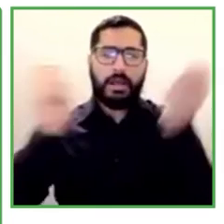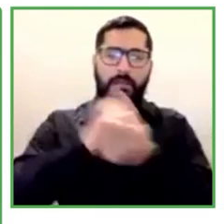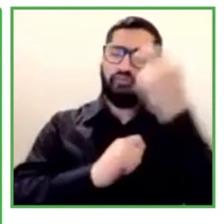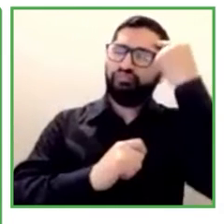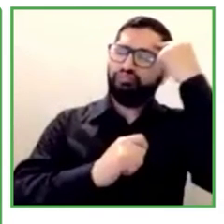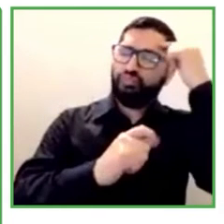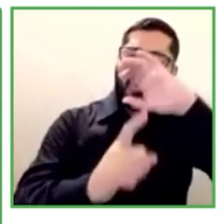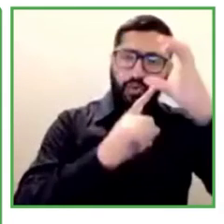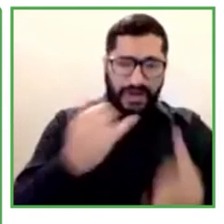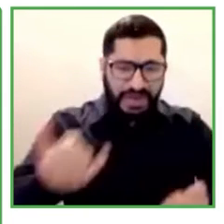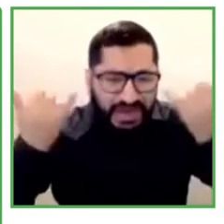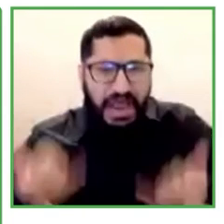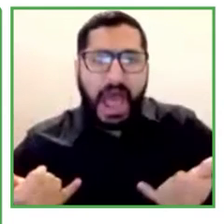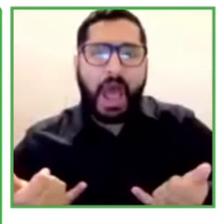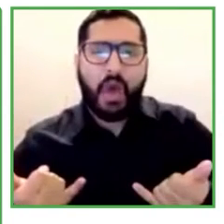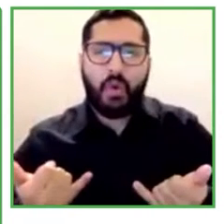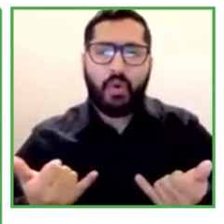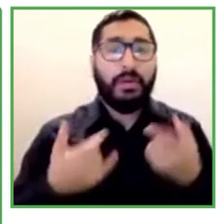la inclusión.